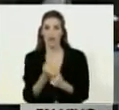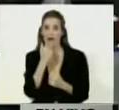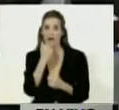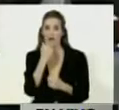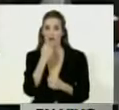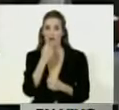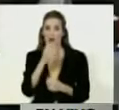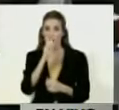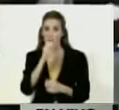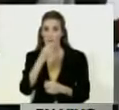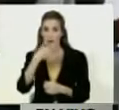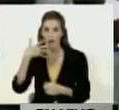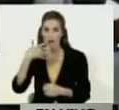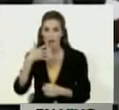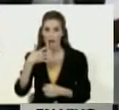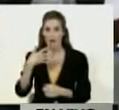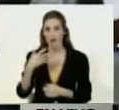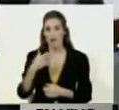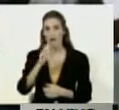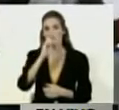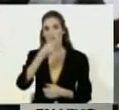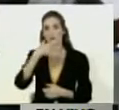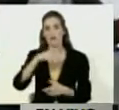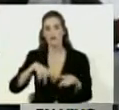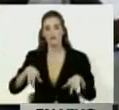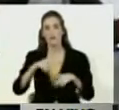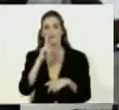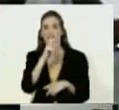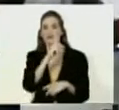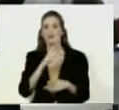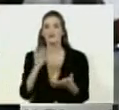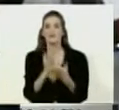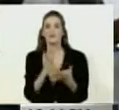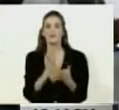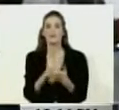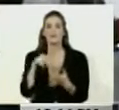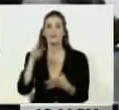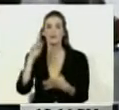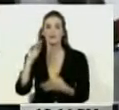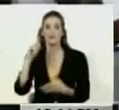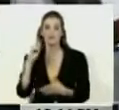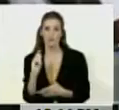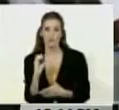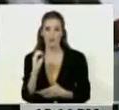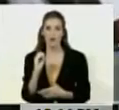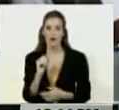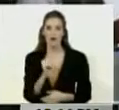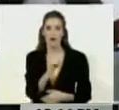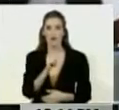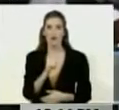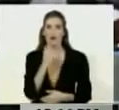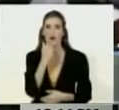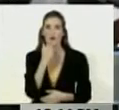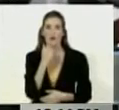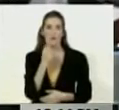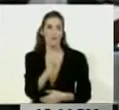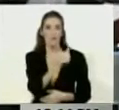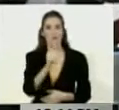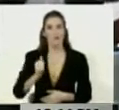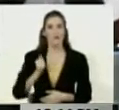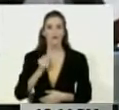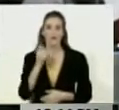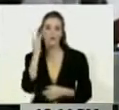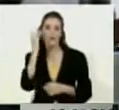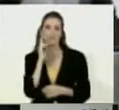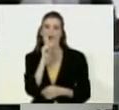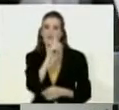Blanca, ¿verdad? En Agua Blanca, pues en la escuela de perito, a cada quien le colocan un sobrenombre. Entonces a mí los